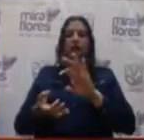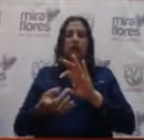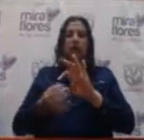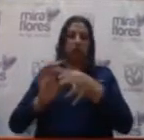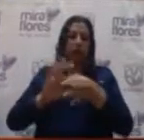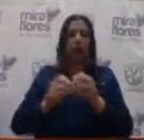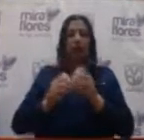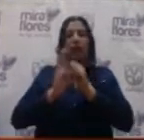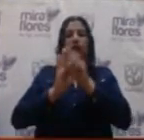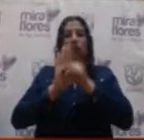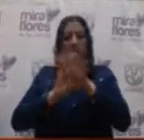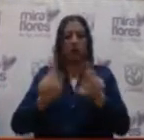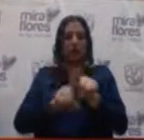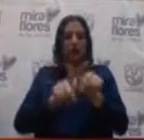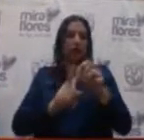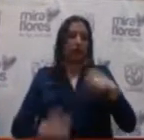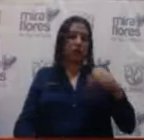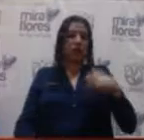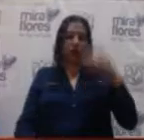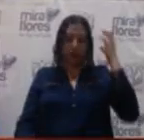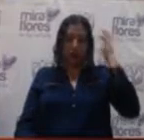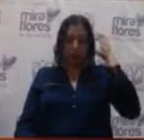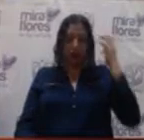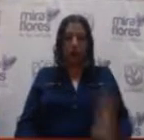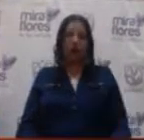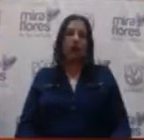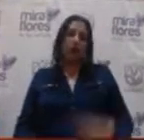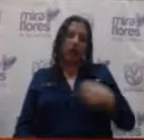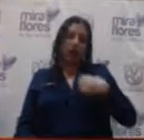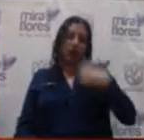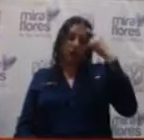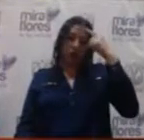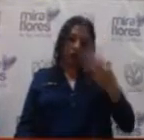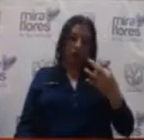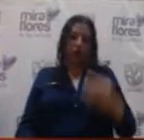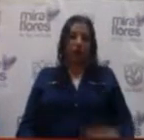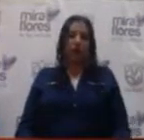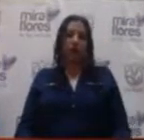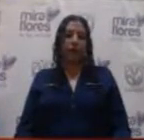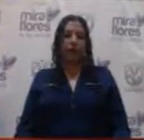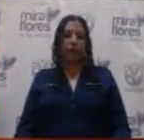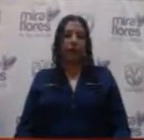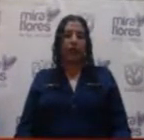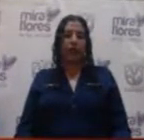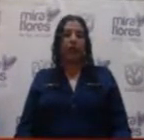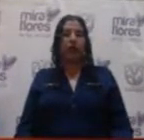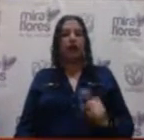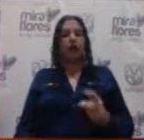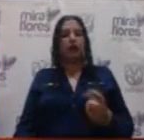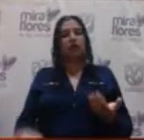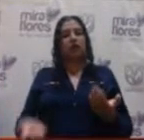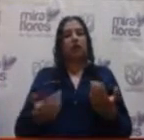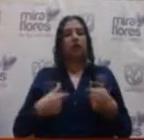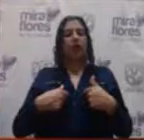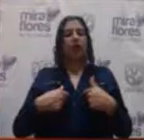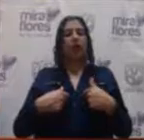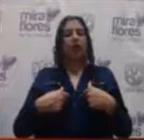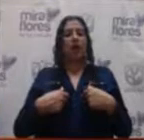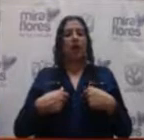y la Municipalidad de Miraflores. Y creo, señor alcalde, que amerita que se forme una comisión